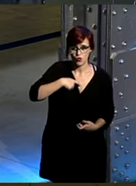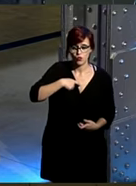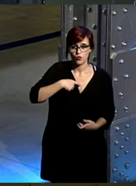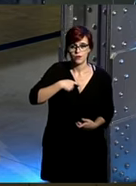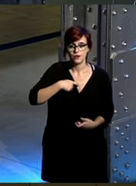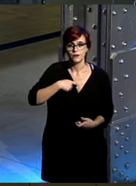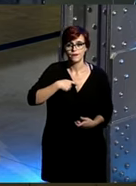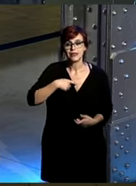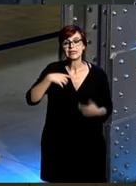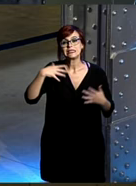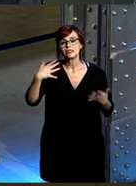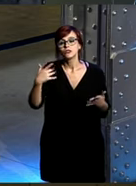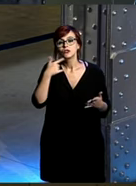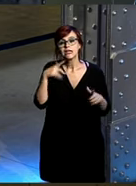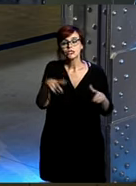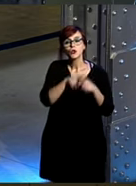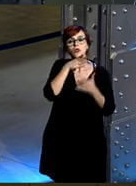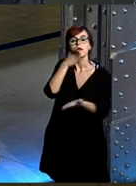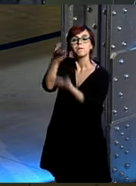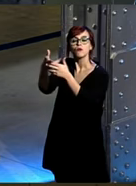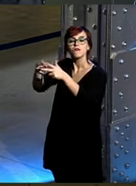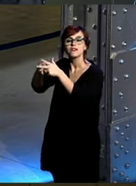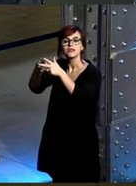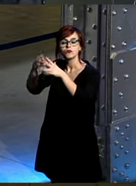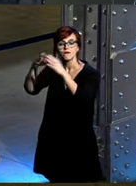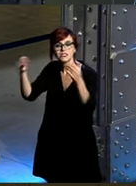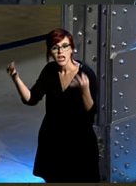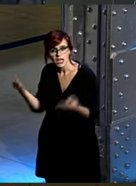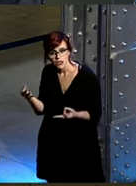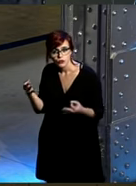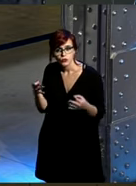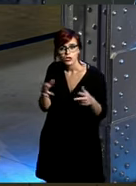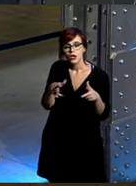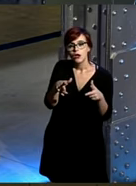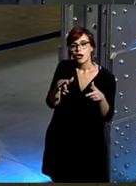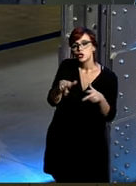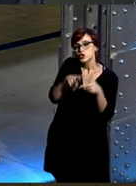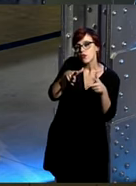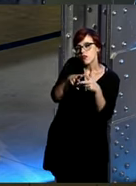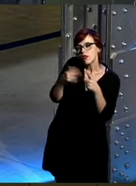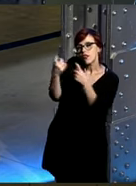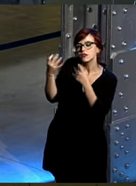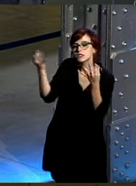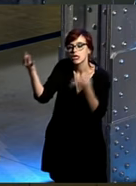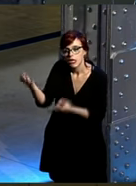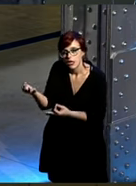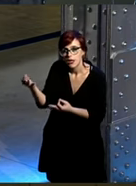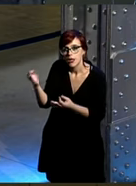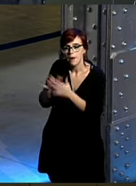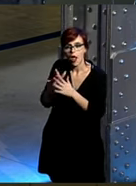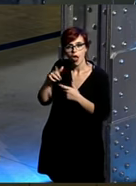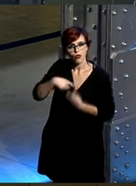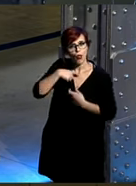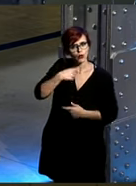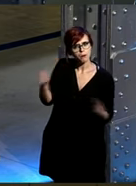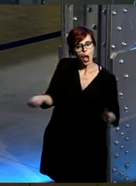es, si dijésemos, ¿qué le pide la sociedad a la universidad? O sea, ¿qué quiere la sociedad que haga la universidad para que tengamos mejores